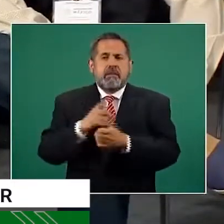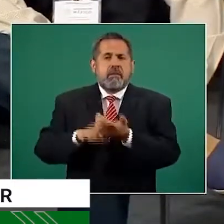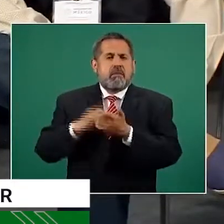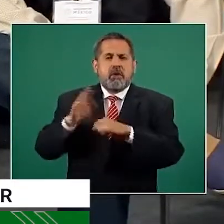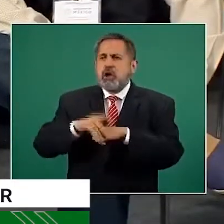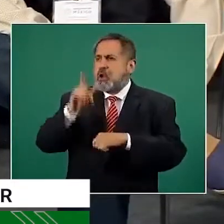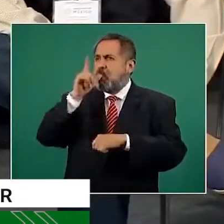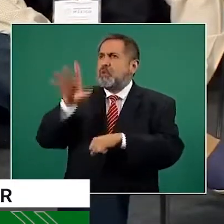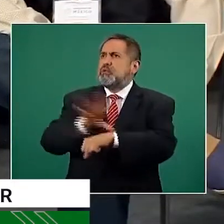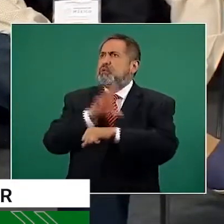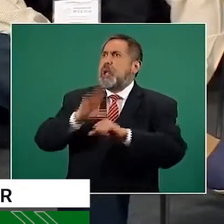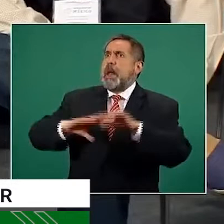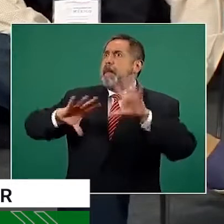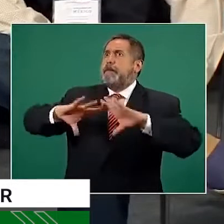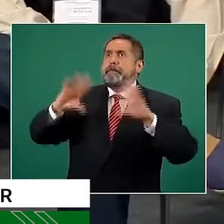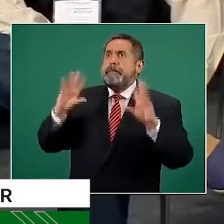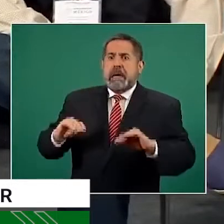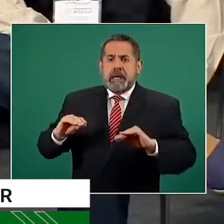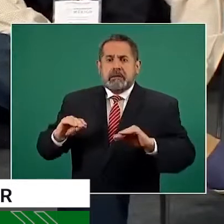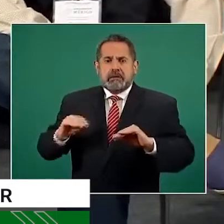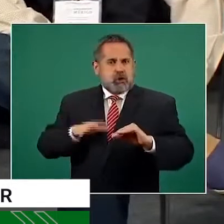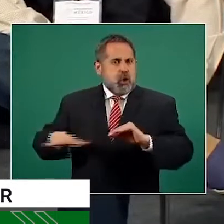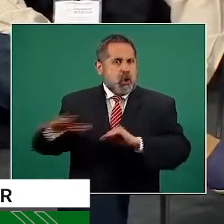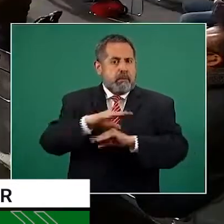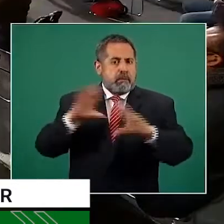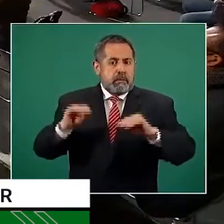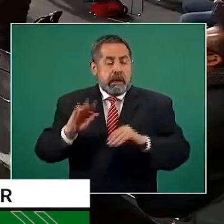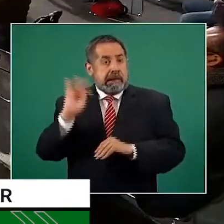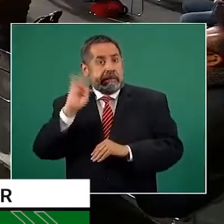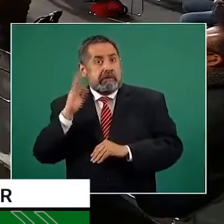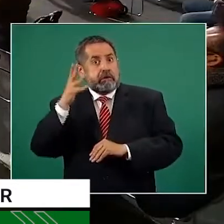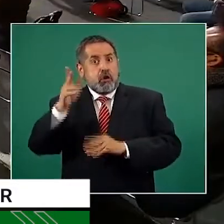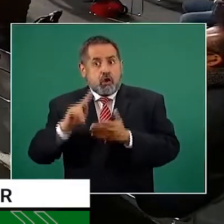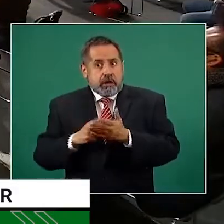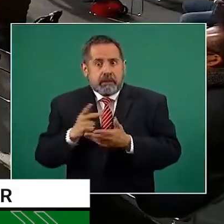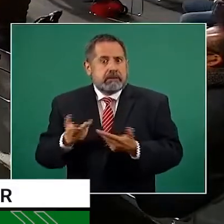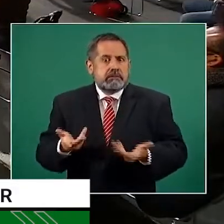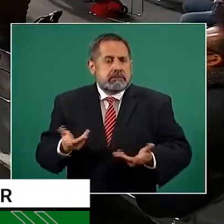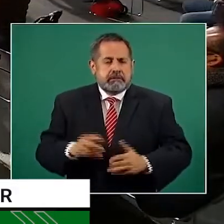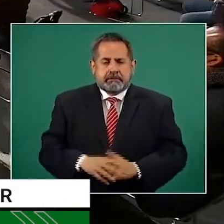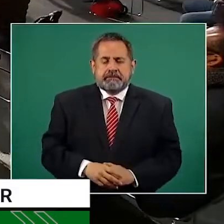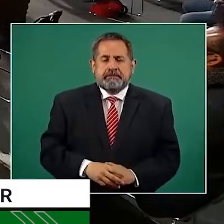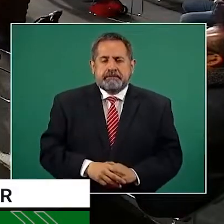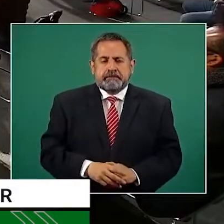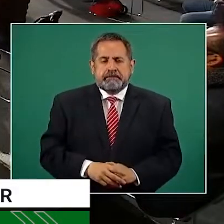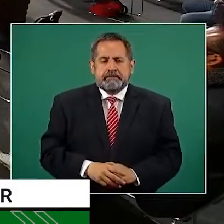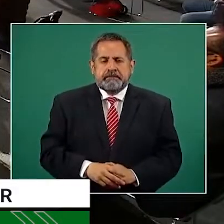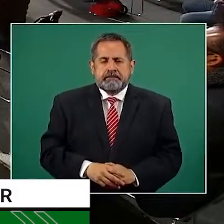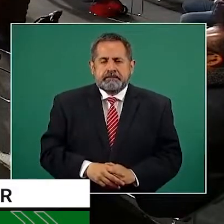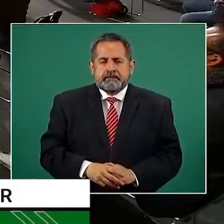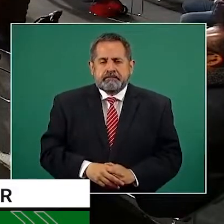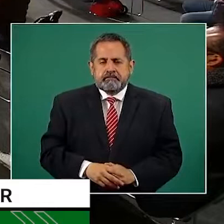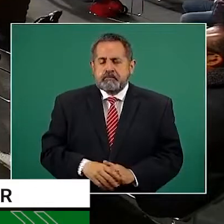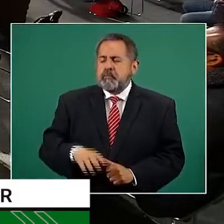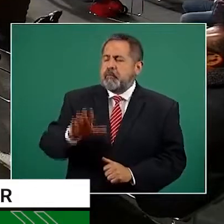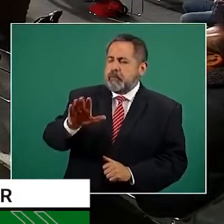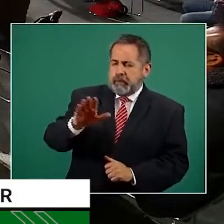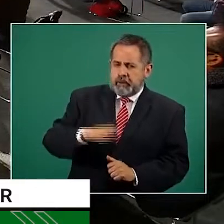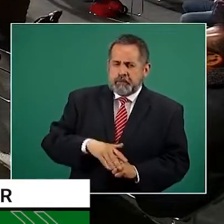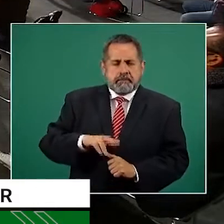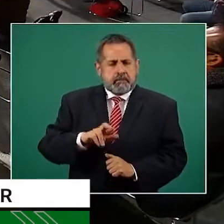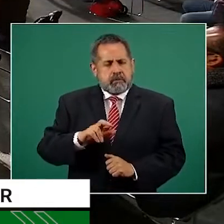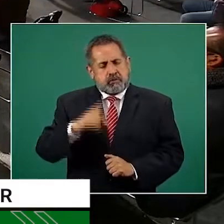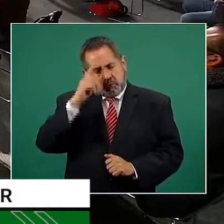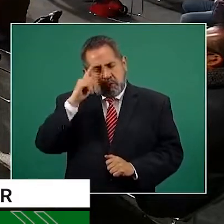apagón del 28 de diciembre pasado, el presidente López Obrador dijo lo siguiente. Bueno, pues yo creo que es bueno